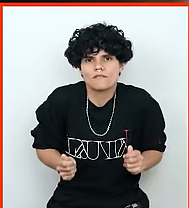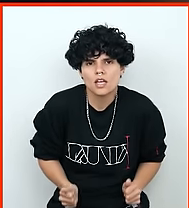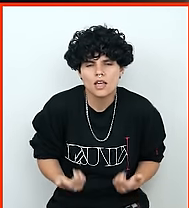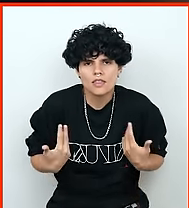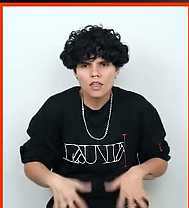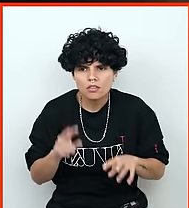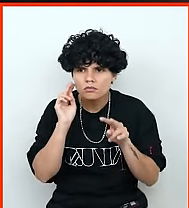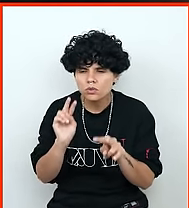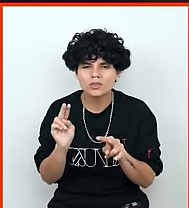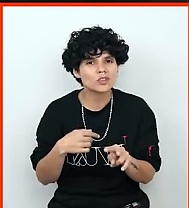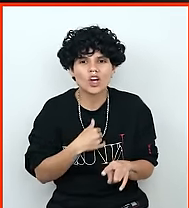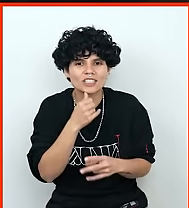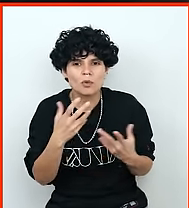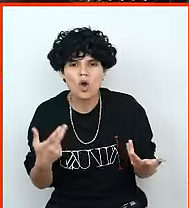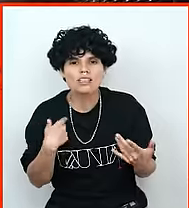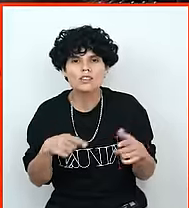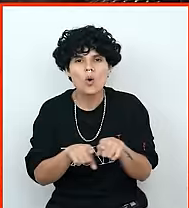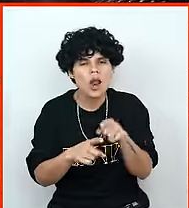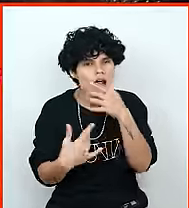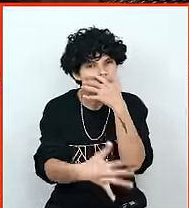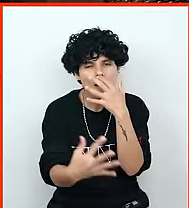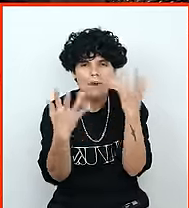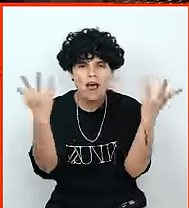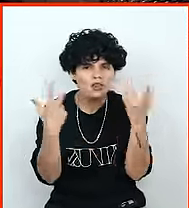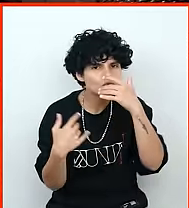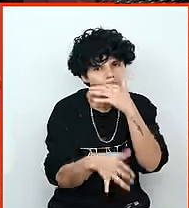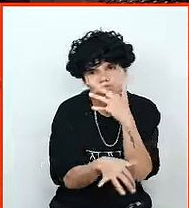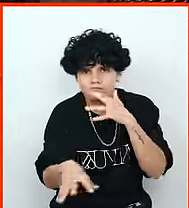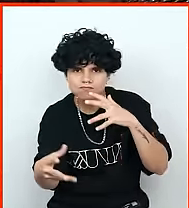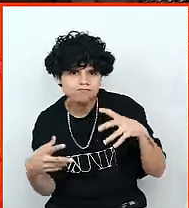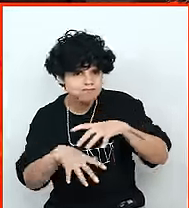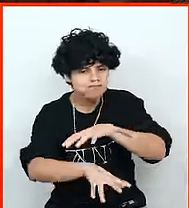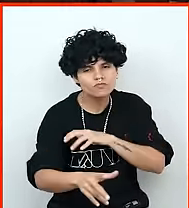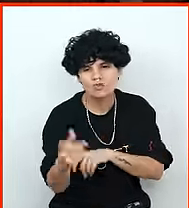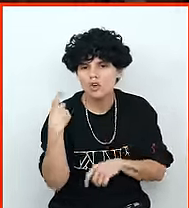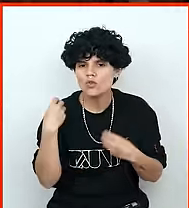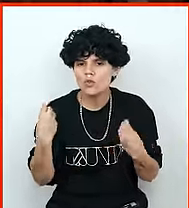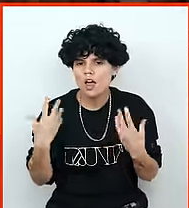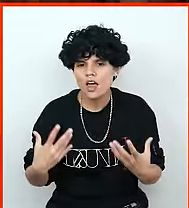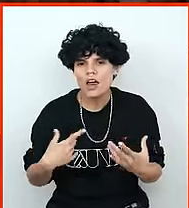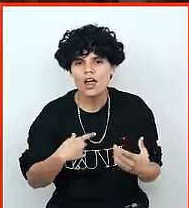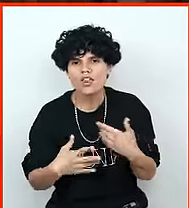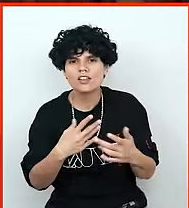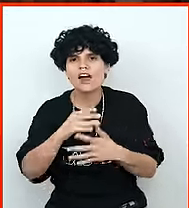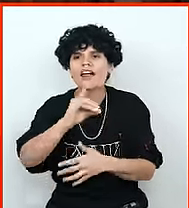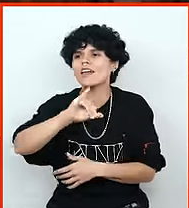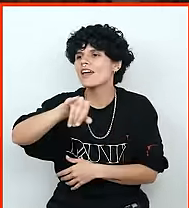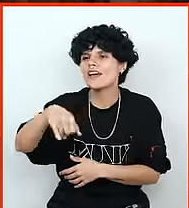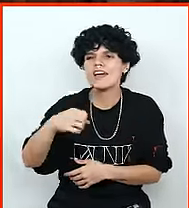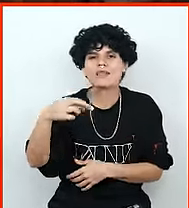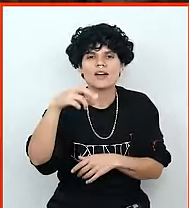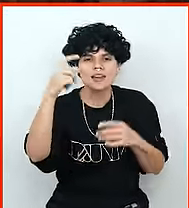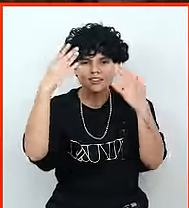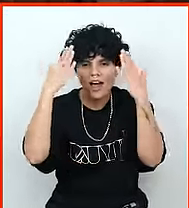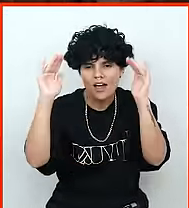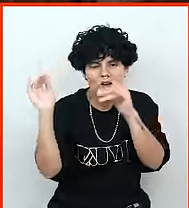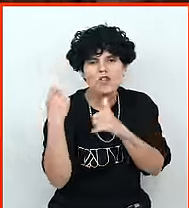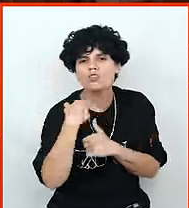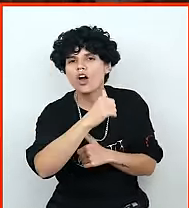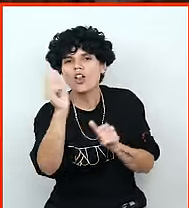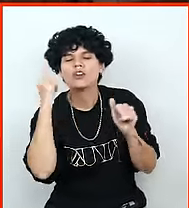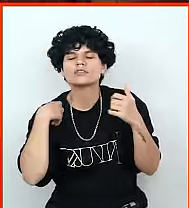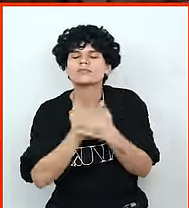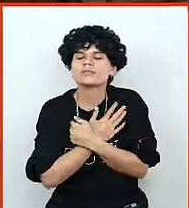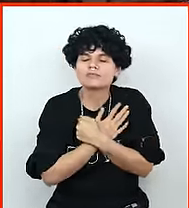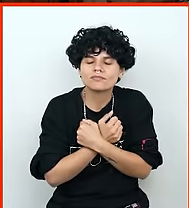No sé cómo lo hace, pero rígido, sí. Rapea con las manos. Rapea con las manos. Sí, esa es la idea, rapea con las manos. Saludos, Danito Pérez. Sí, sí, Pérez, yo todo el